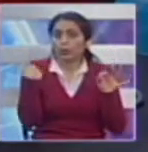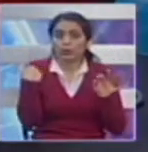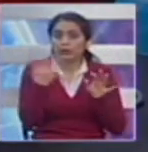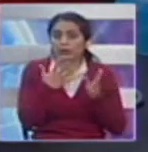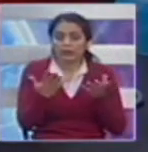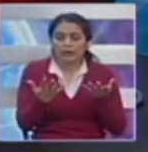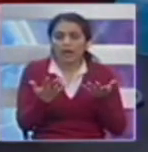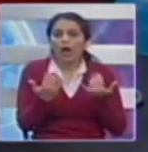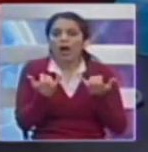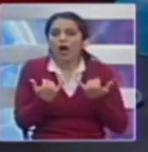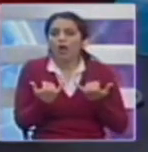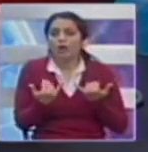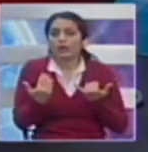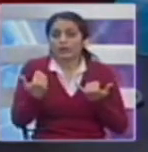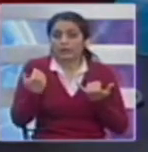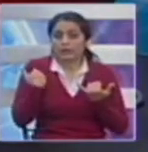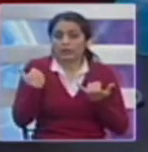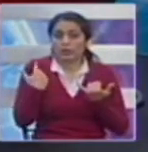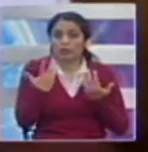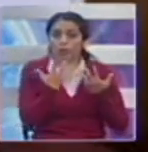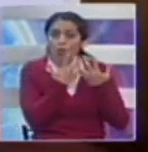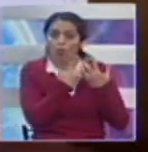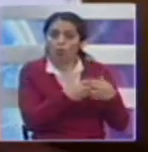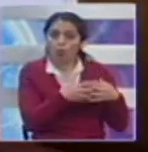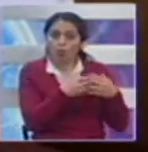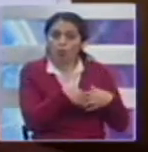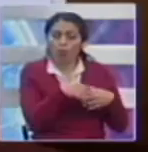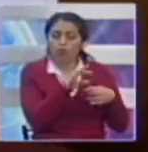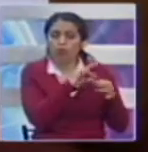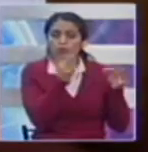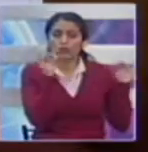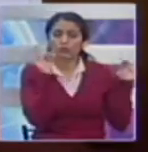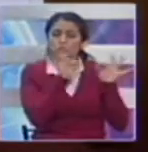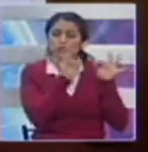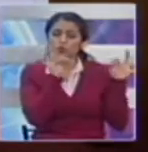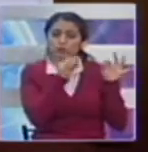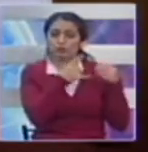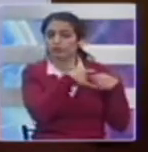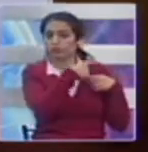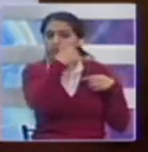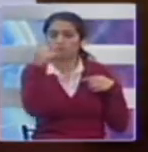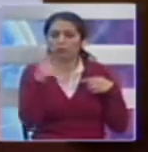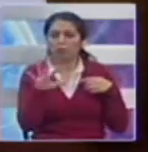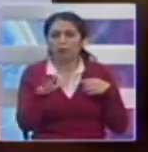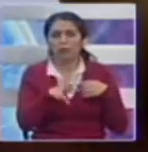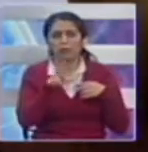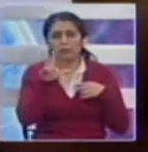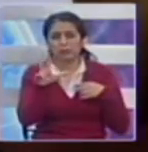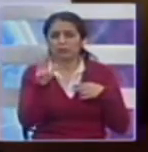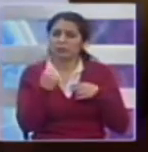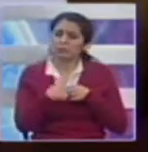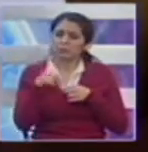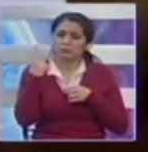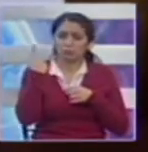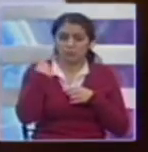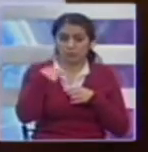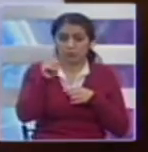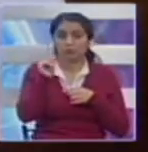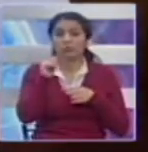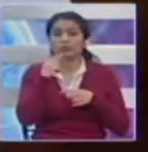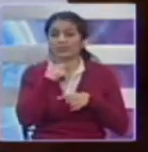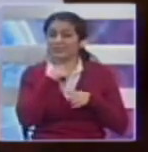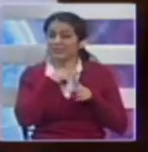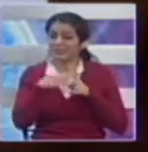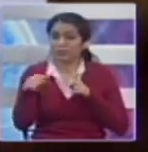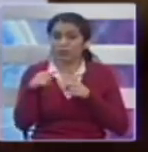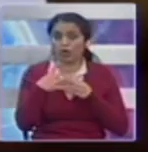tenemos ahora una subestación que nos está costando $3.5 millones para que ya no ocurra lo que antes que pasaba. ¿Qué